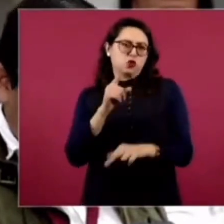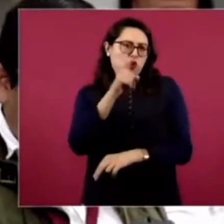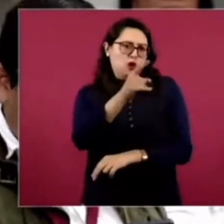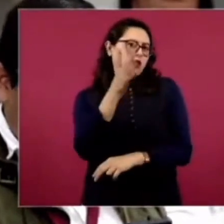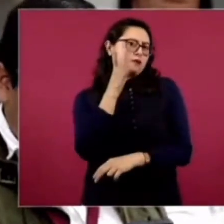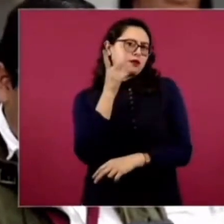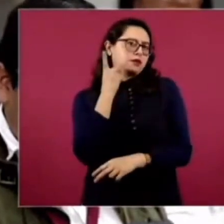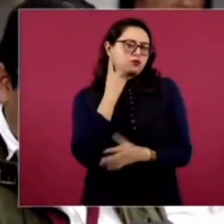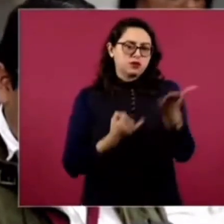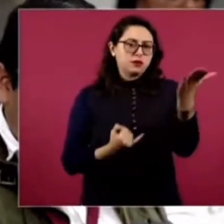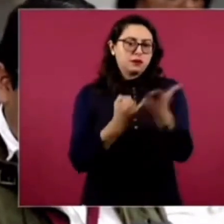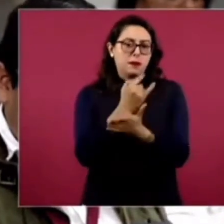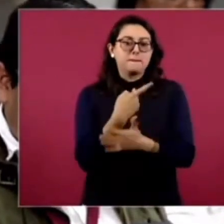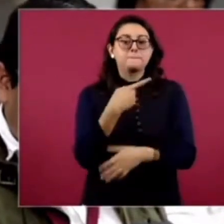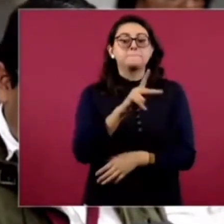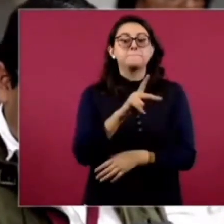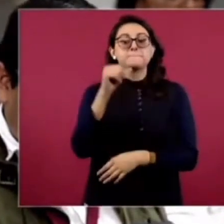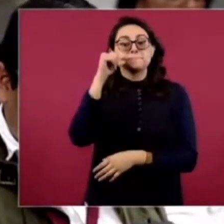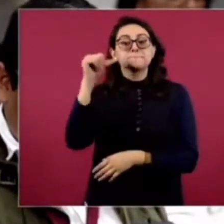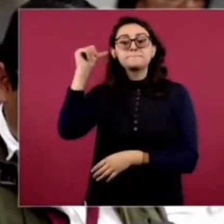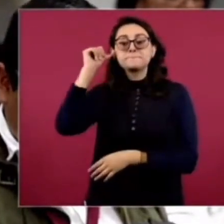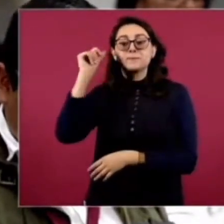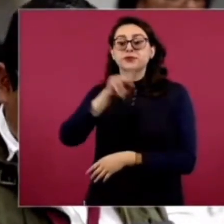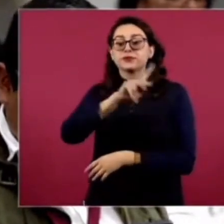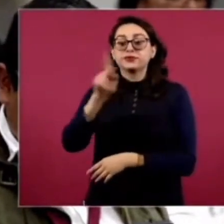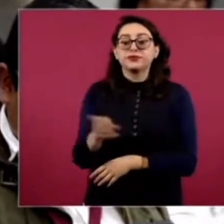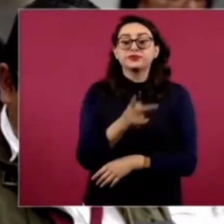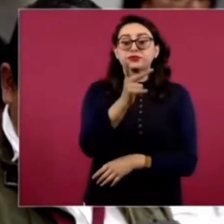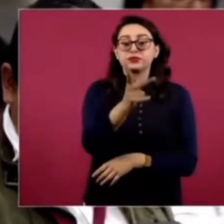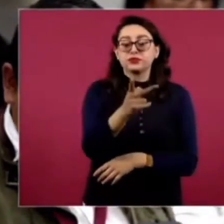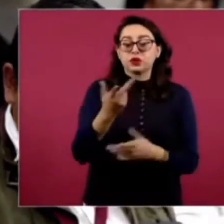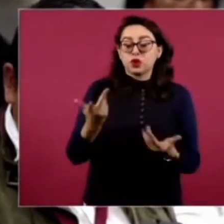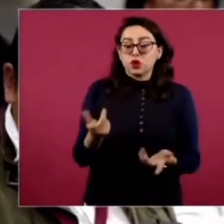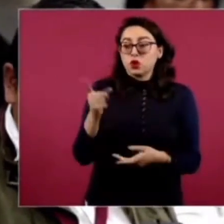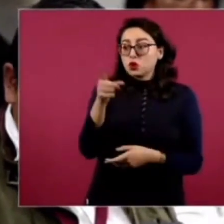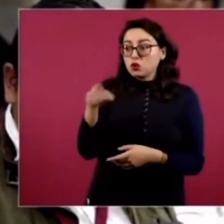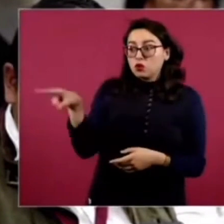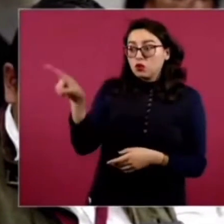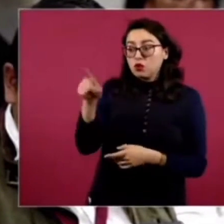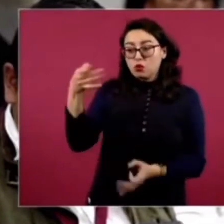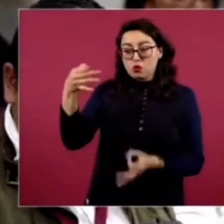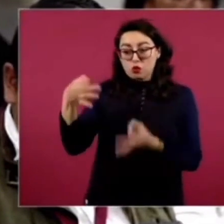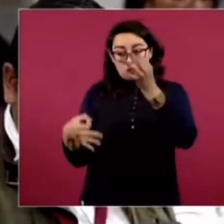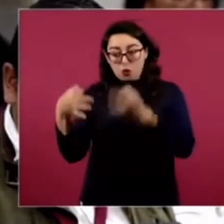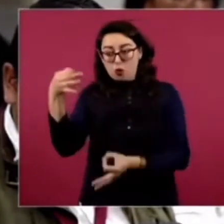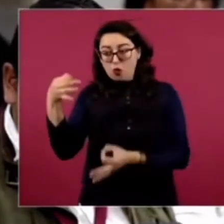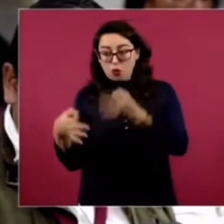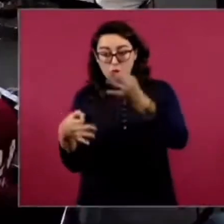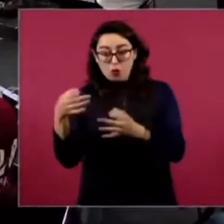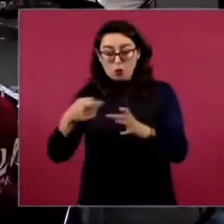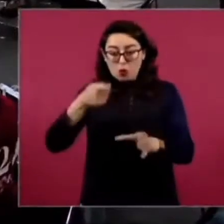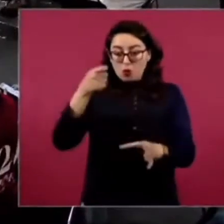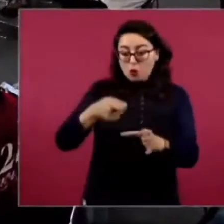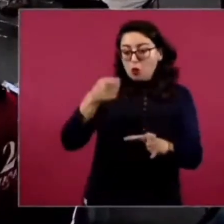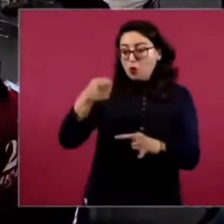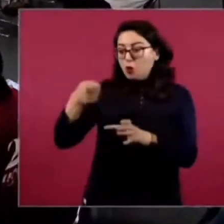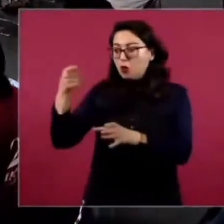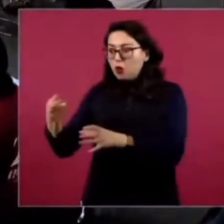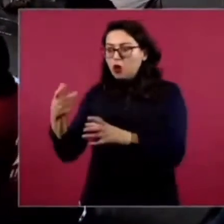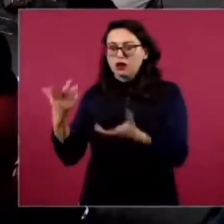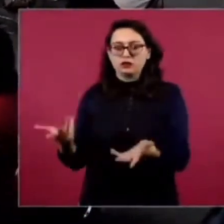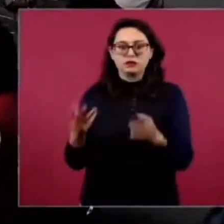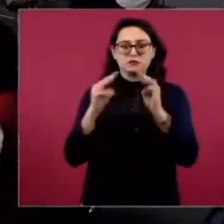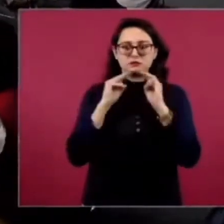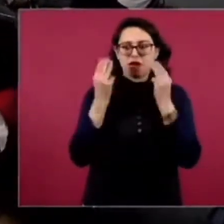se le preguntaba a usted sobre cómo actúa un juez o han estado actuando algunos jueces, en este caso para proteger